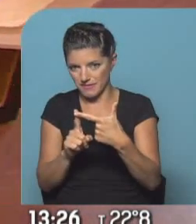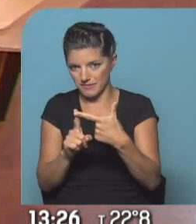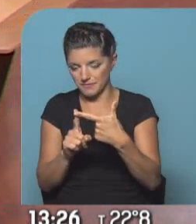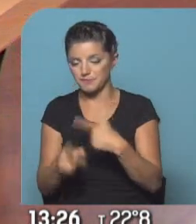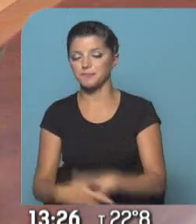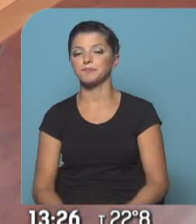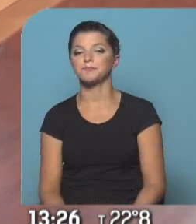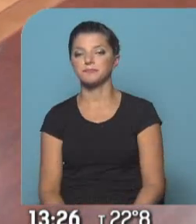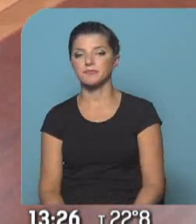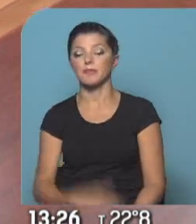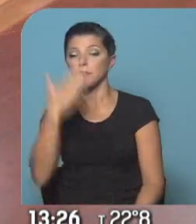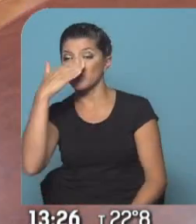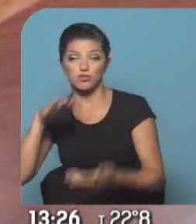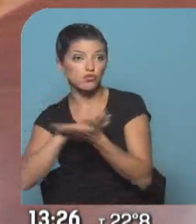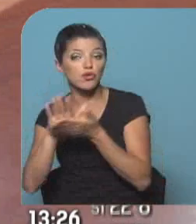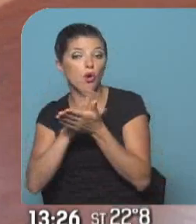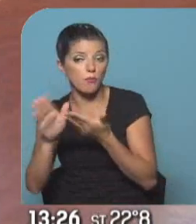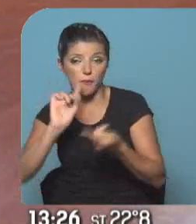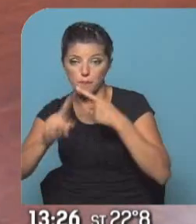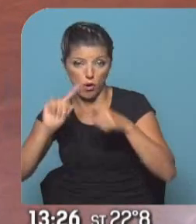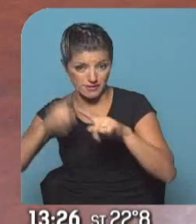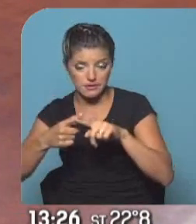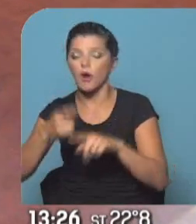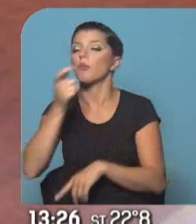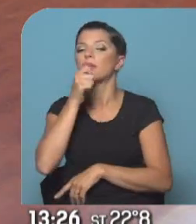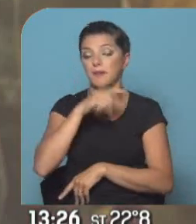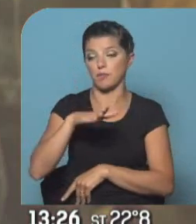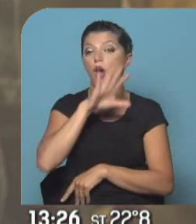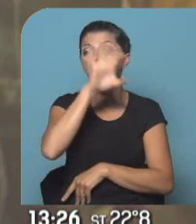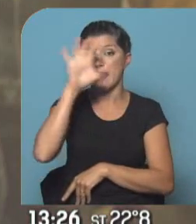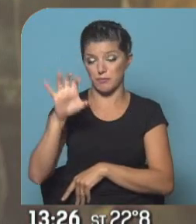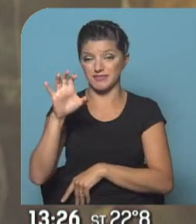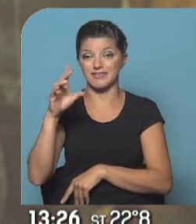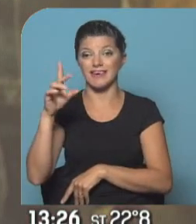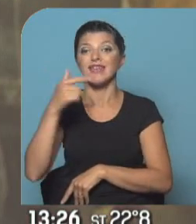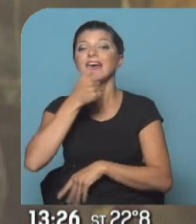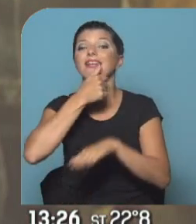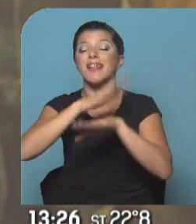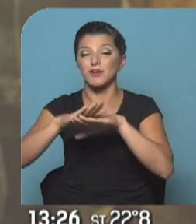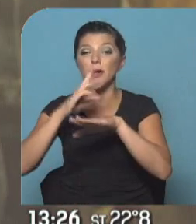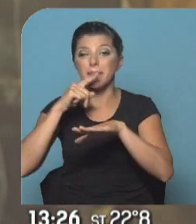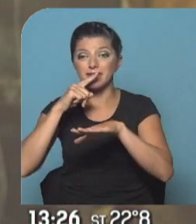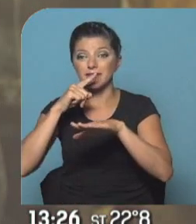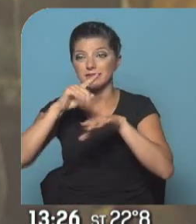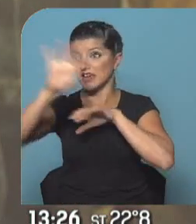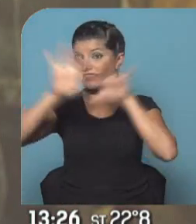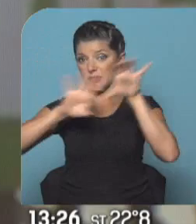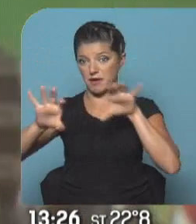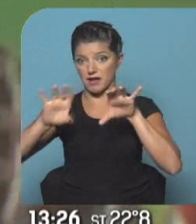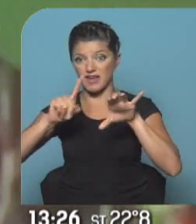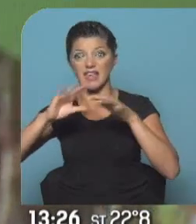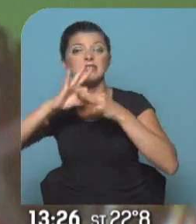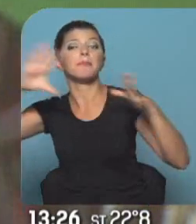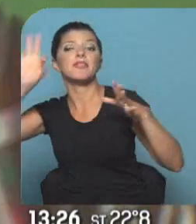se dirimen políticamente, digamos, cuando las Provincias Unidas del Río de la Plata se independizan de España, fue una independencia o una secesión de un reino que